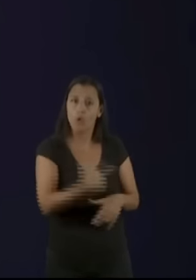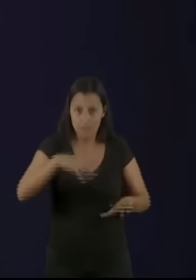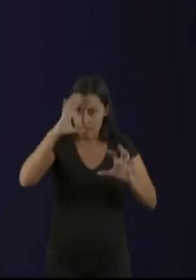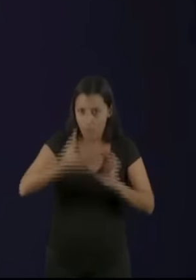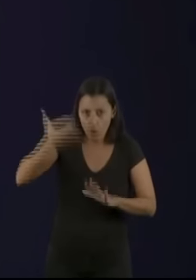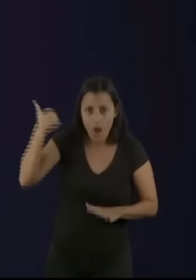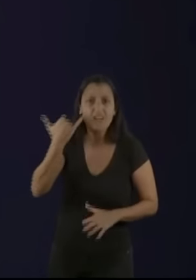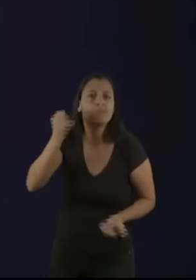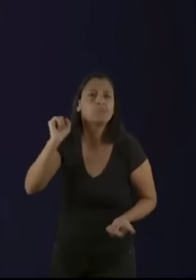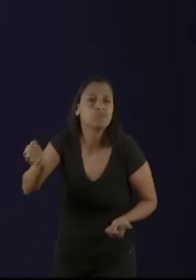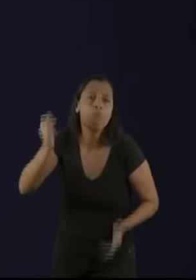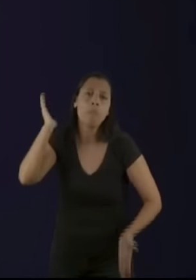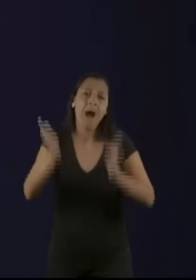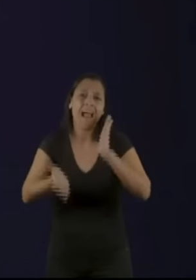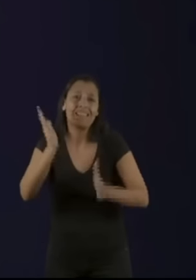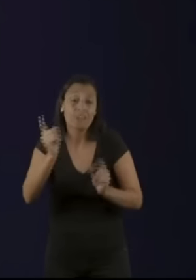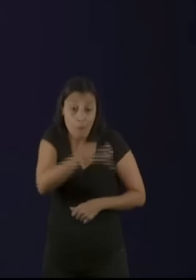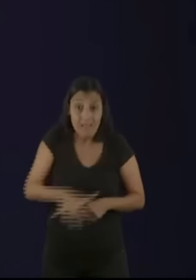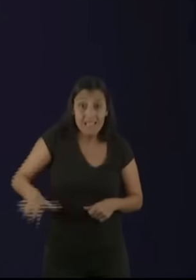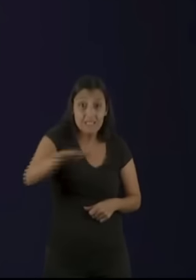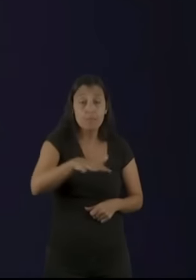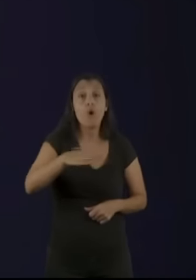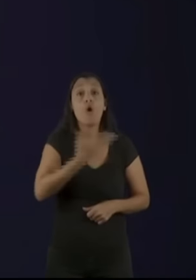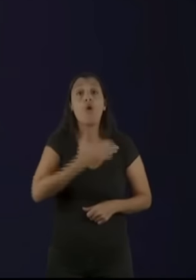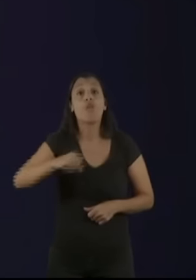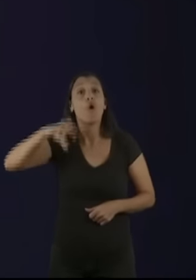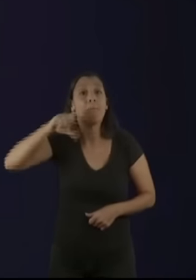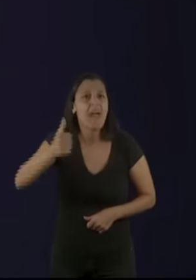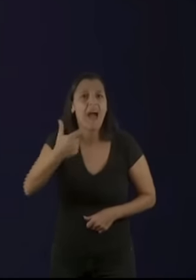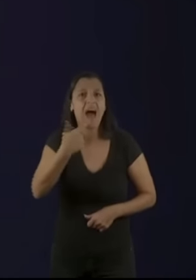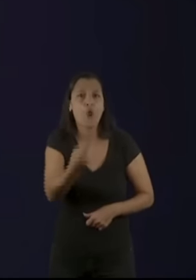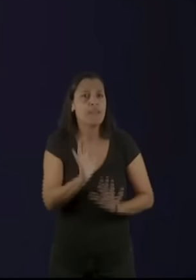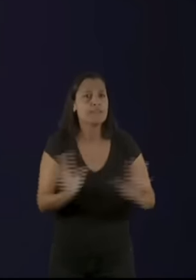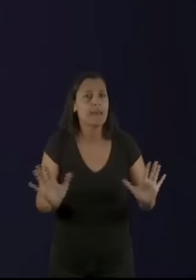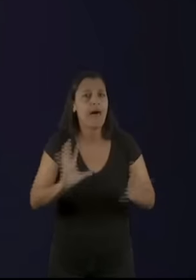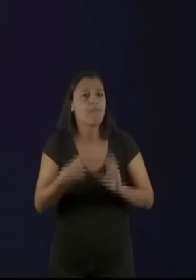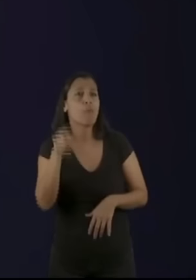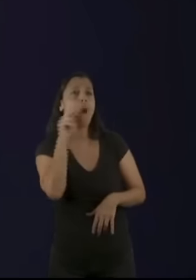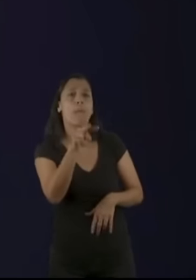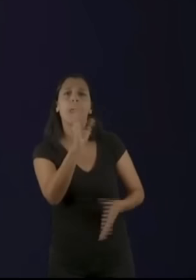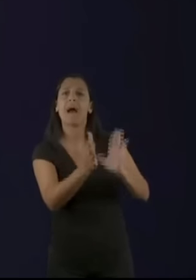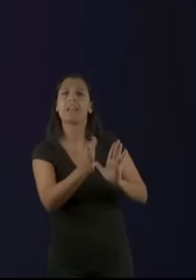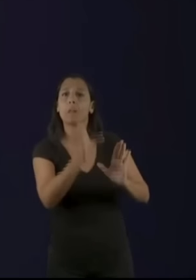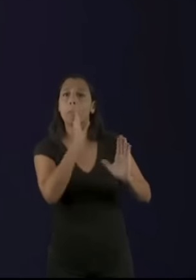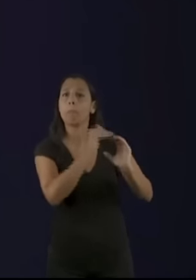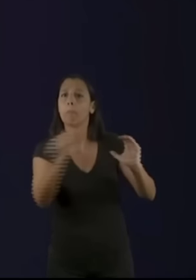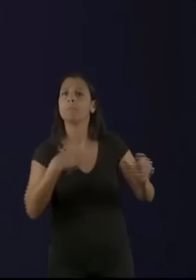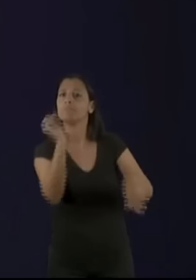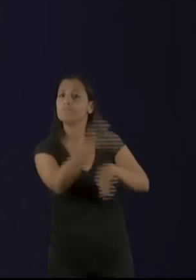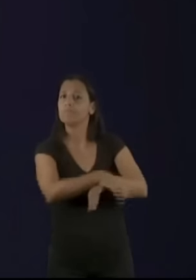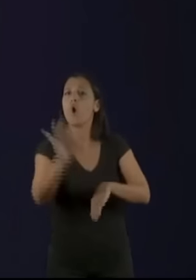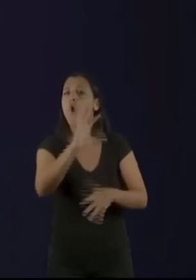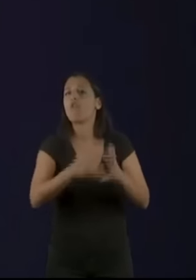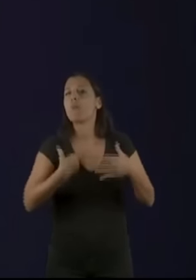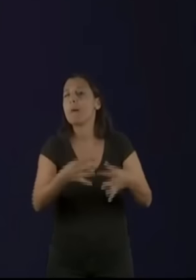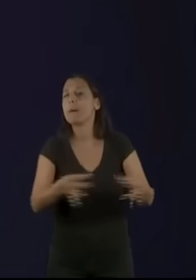maltratos en esta misma sala donde fopea no decía absolutamente nada así que era bastante más laxa que